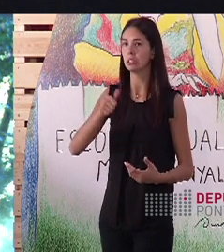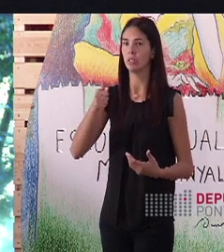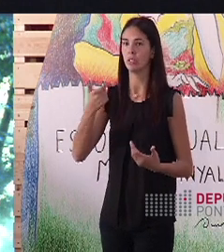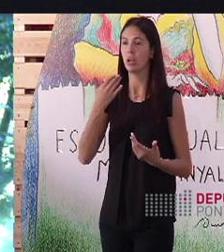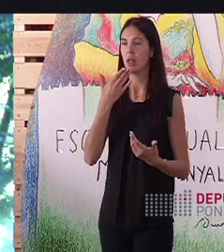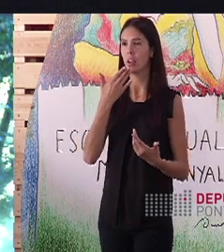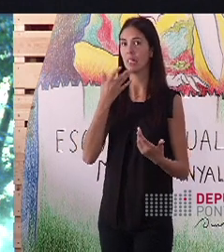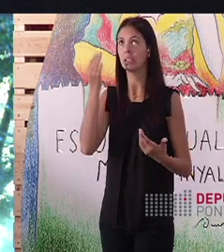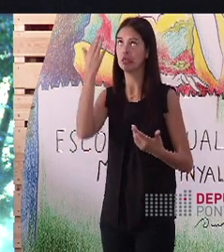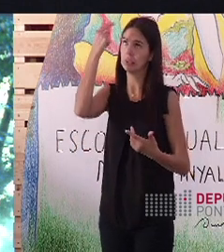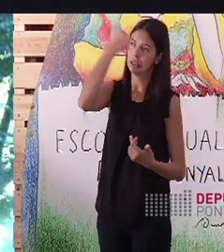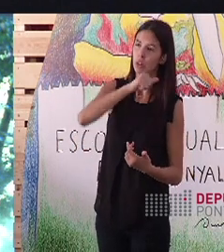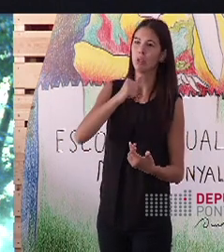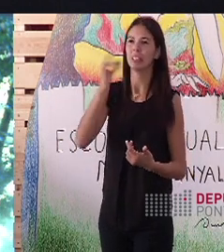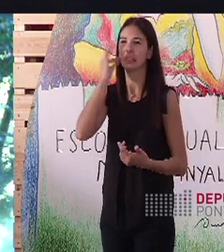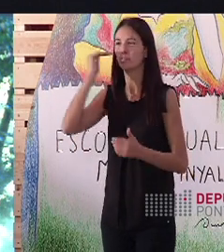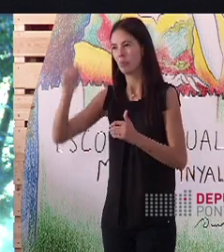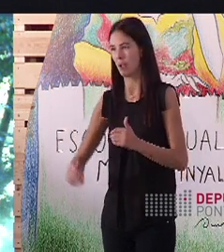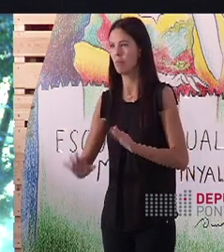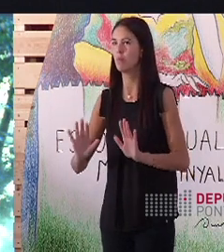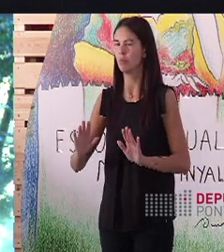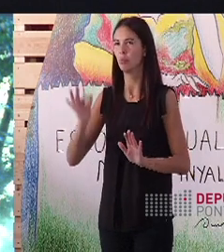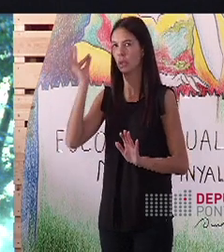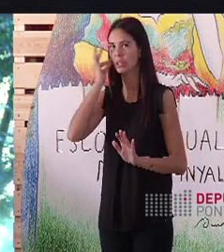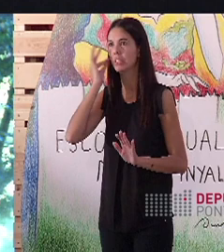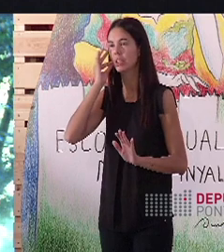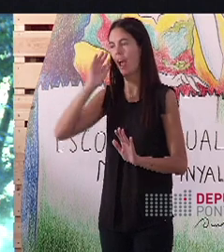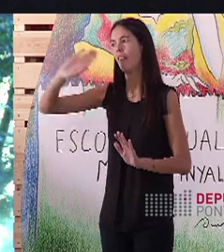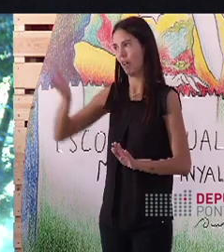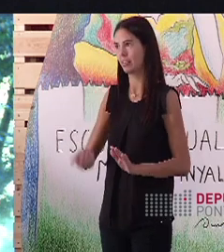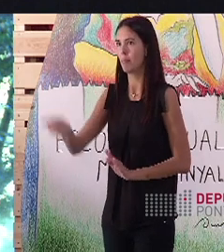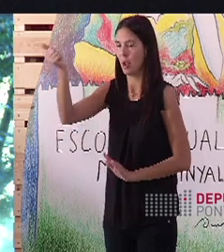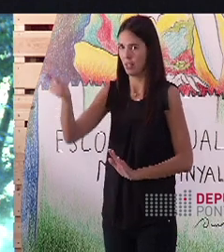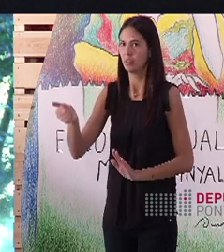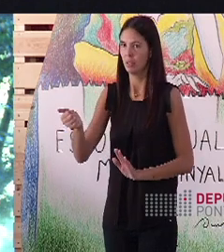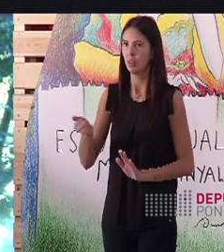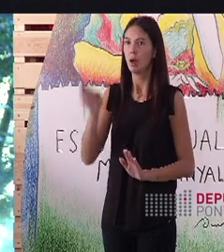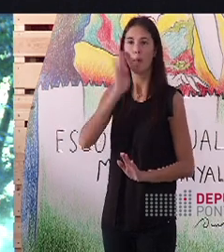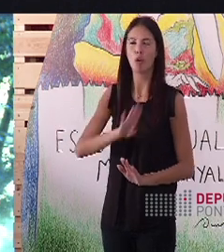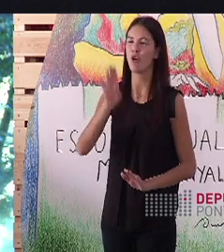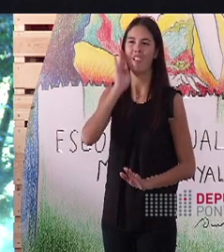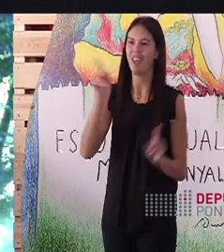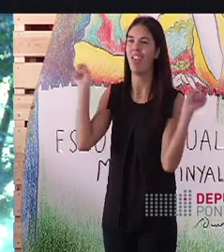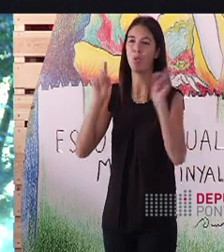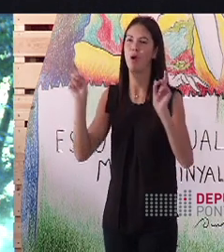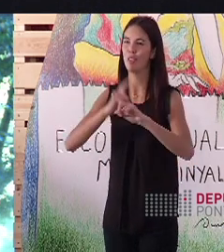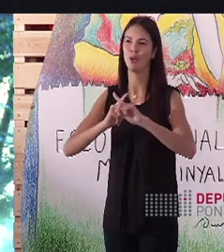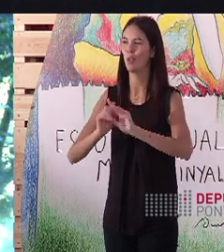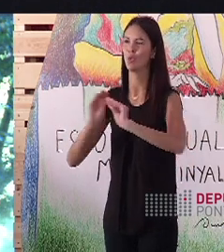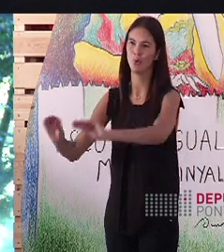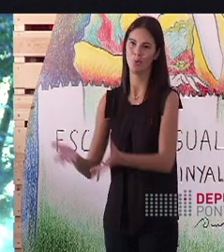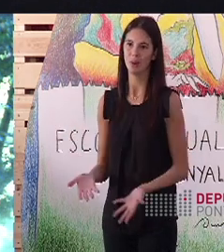en menor medida las chicas, aunque las chicas son directamente las más afectadas, es la pornografía. En la